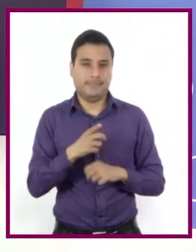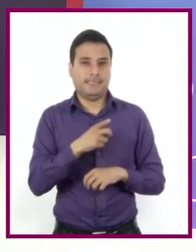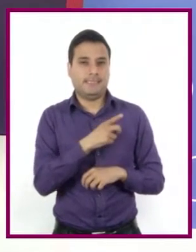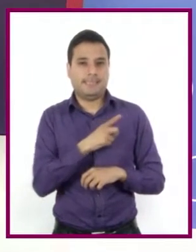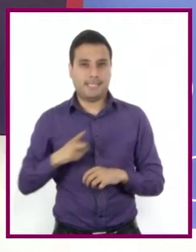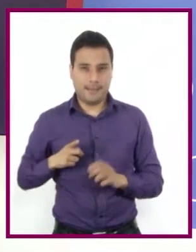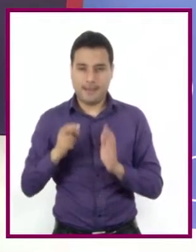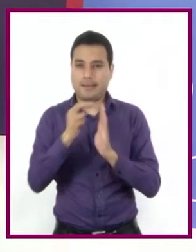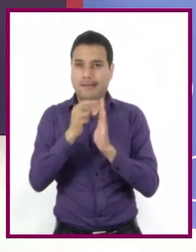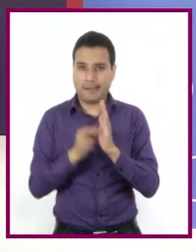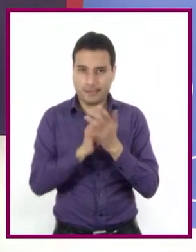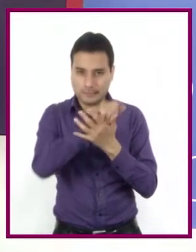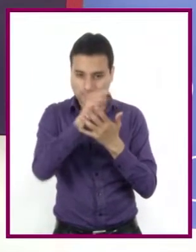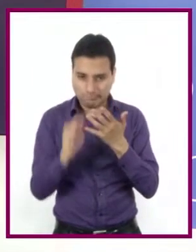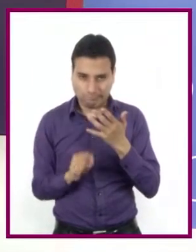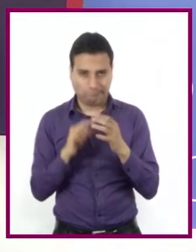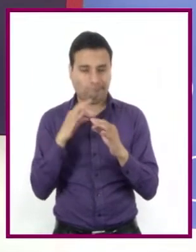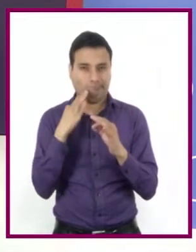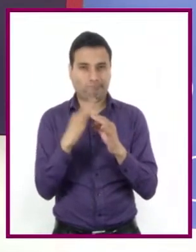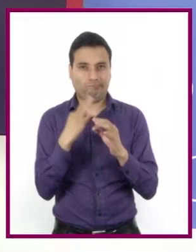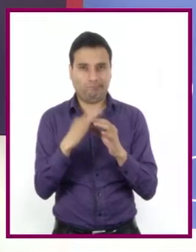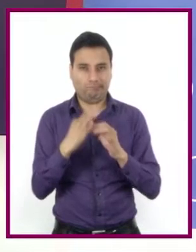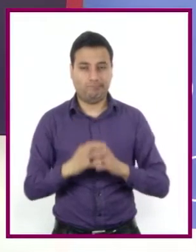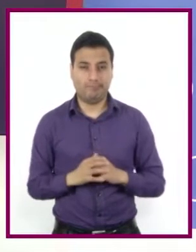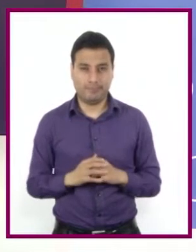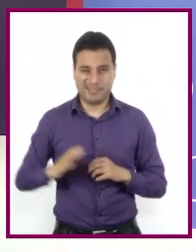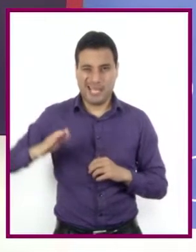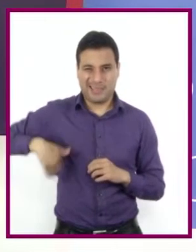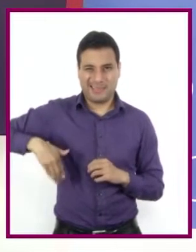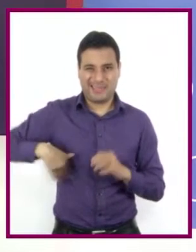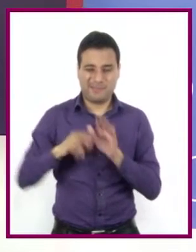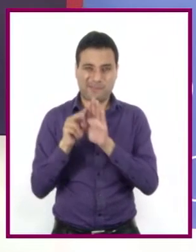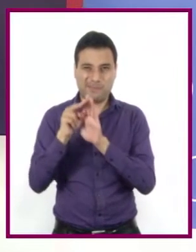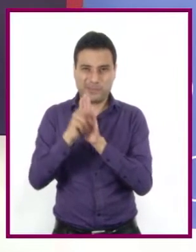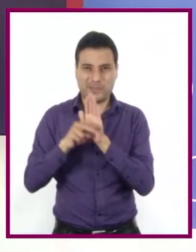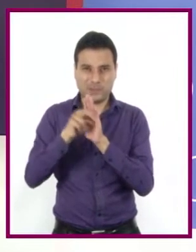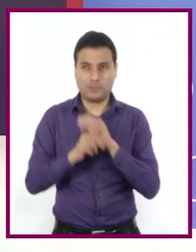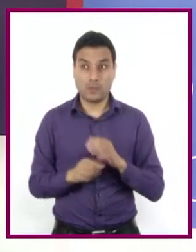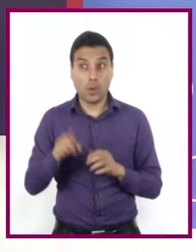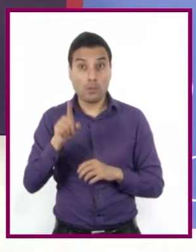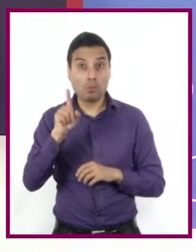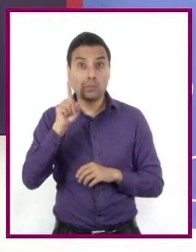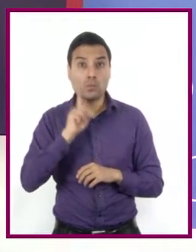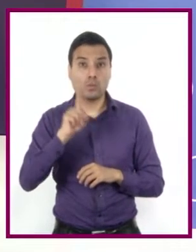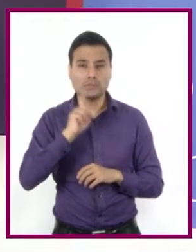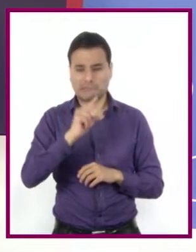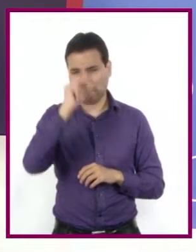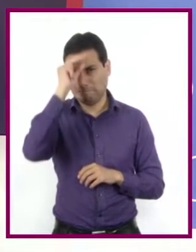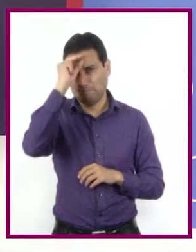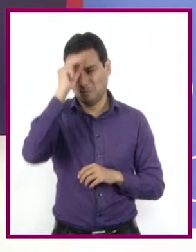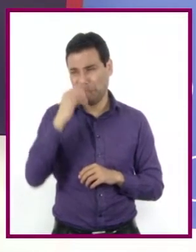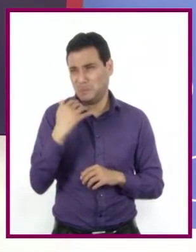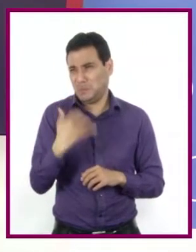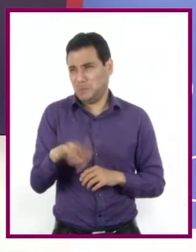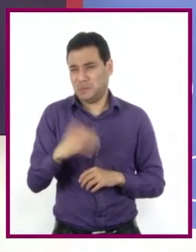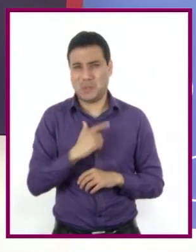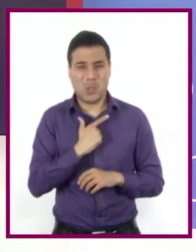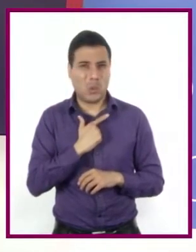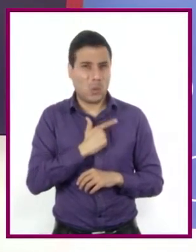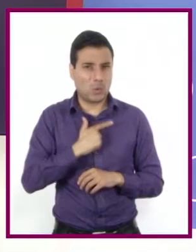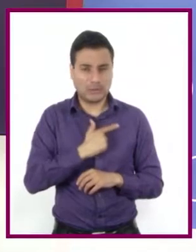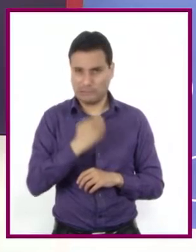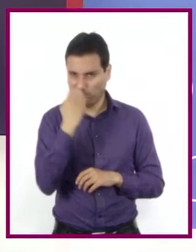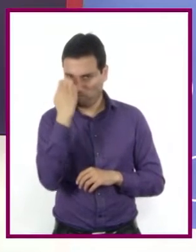las normas que escuchamos en el video anterior, pero era una mujer sumamente inteligente y analítica,